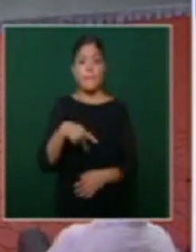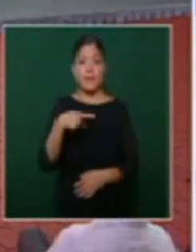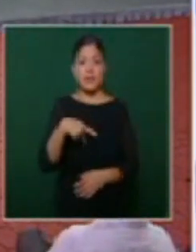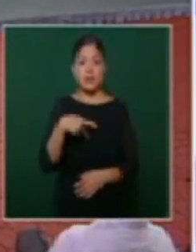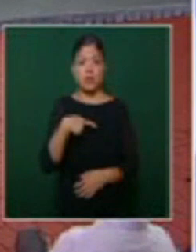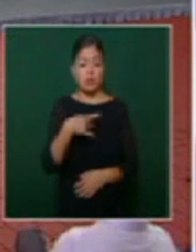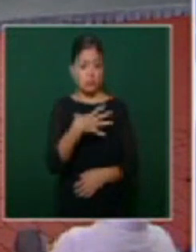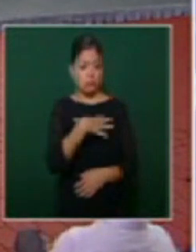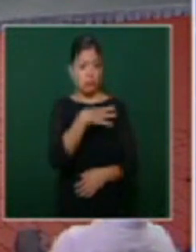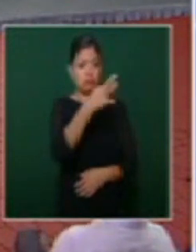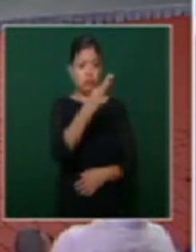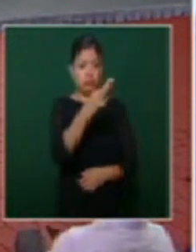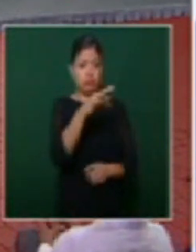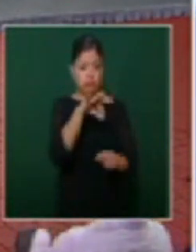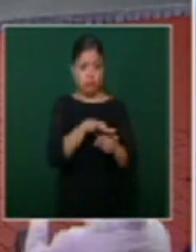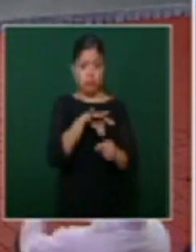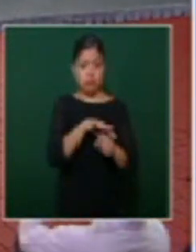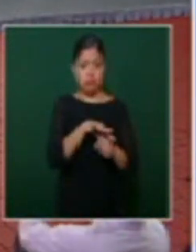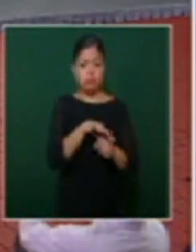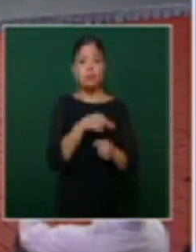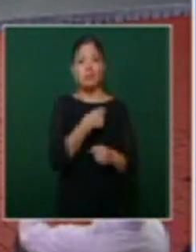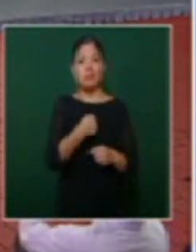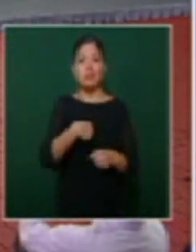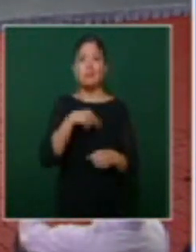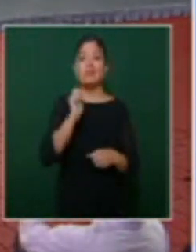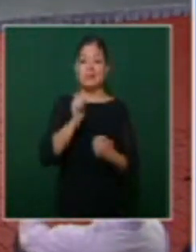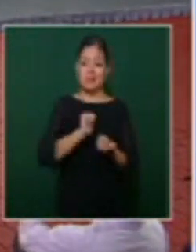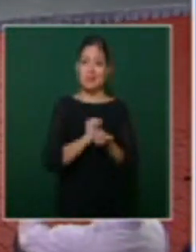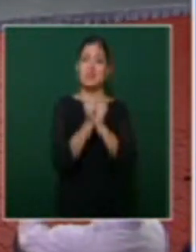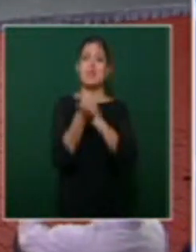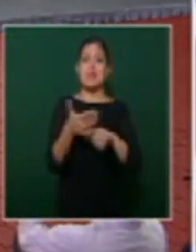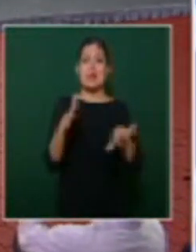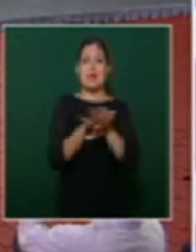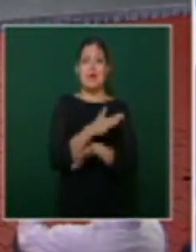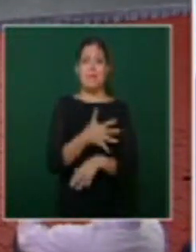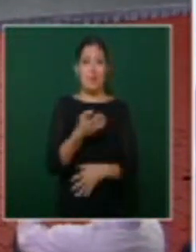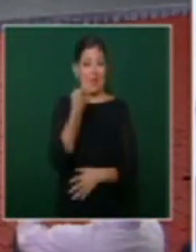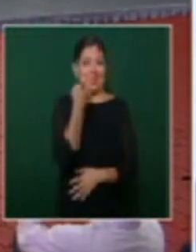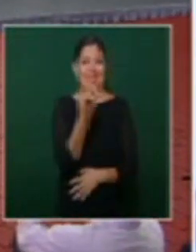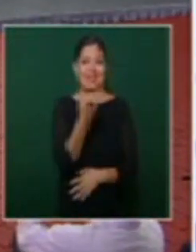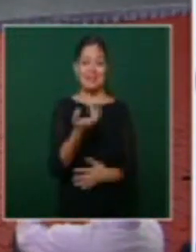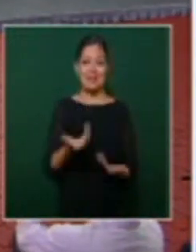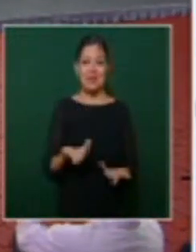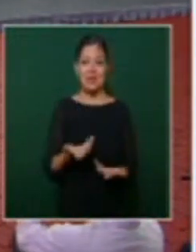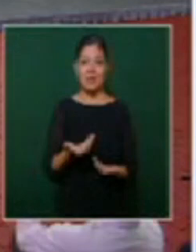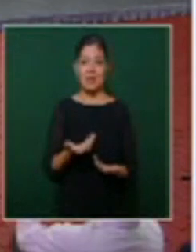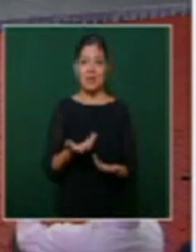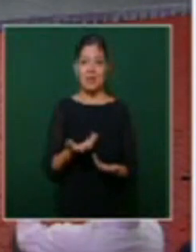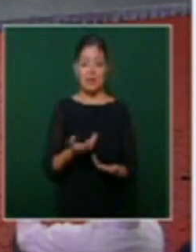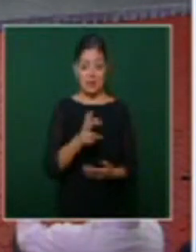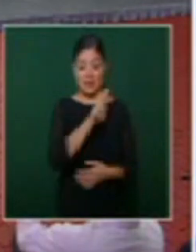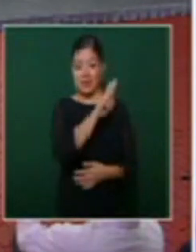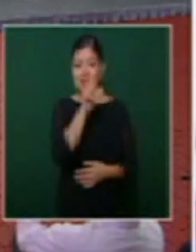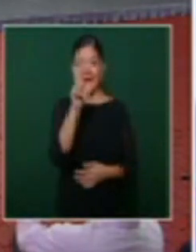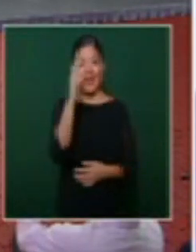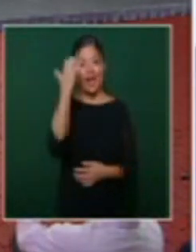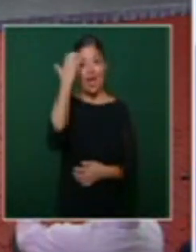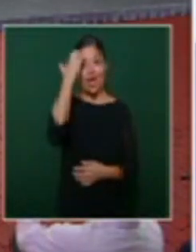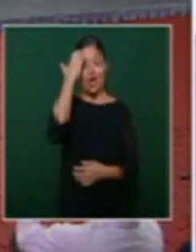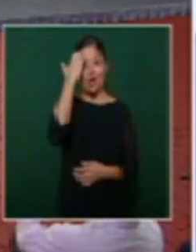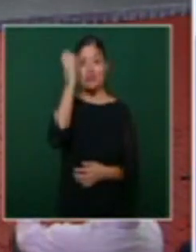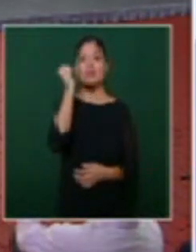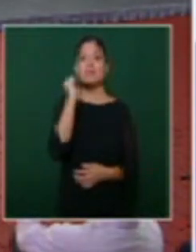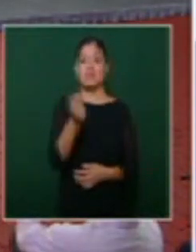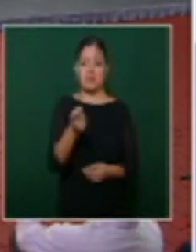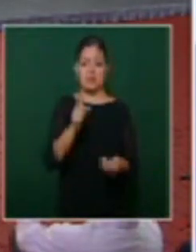semanas por el tema de la Guardia Nacional, ¿no? Que lograron votos incluso de los que habían votado distinto